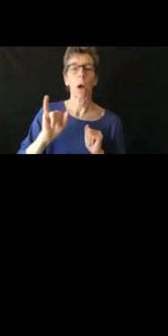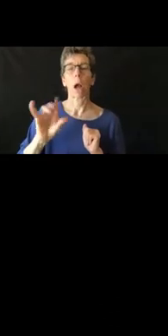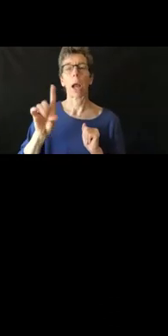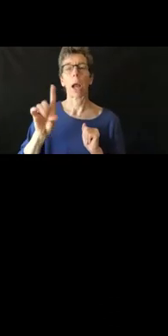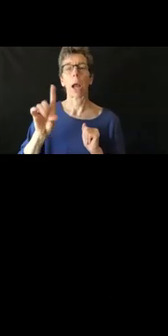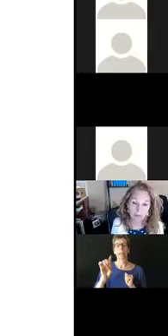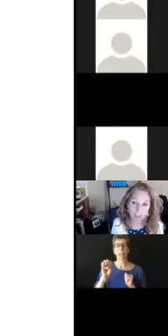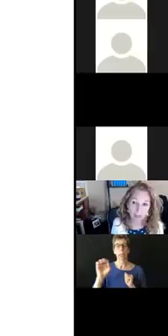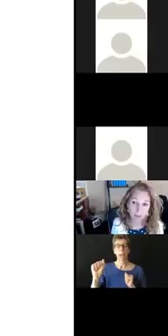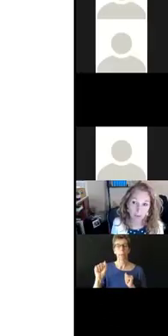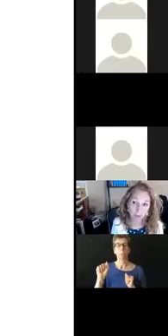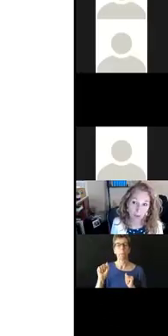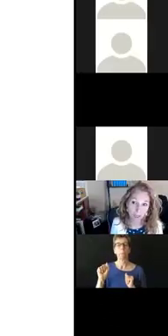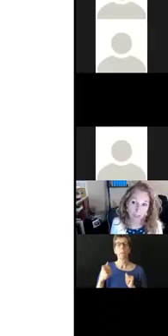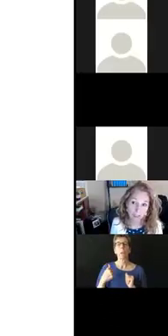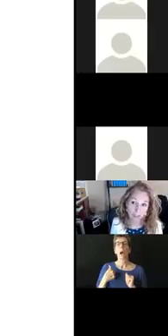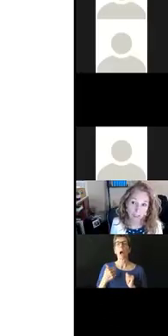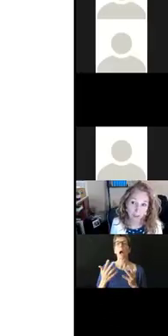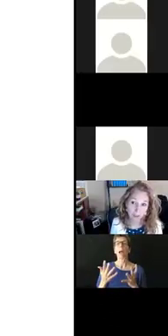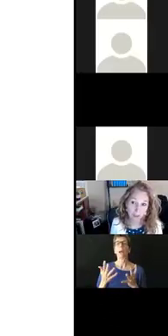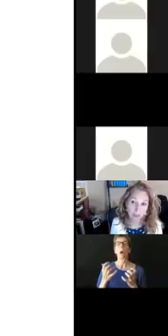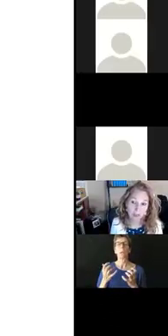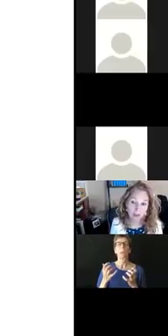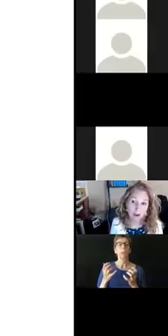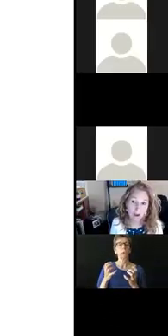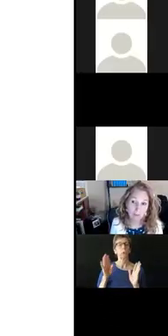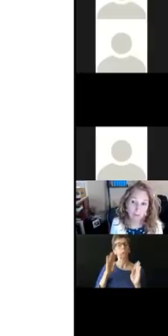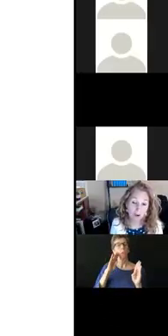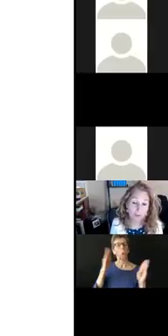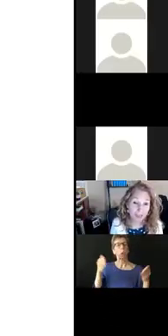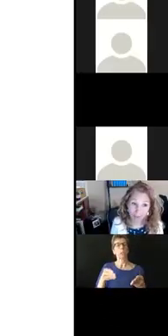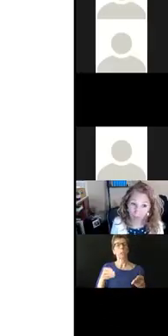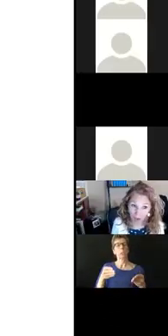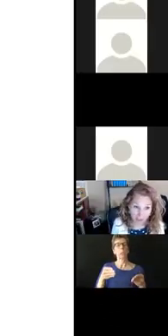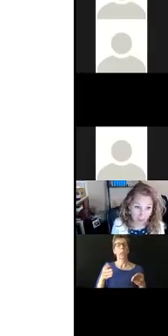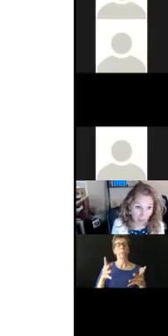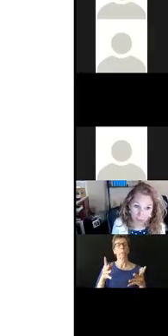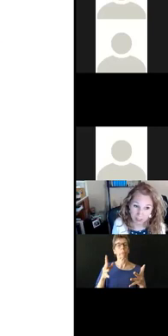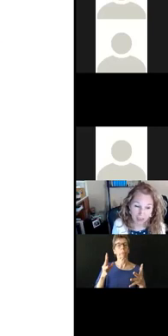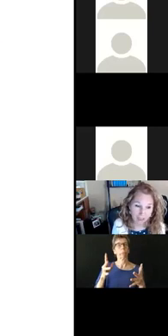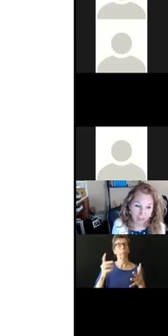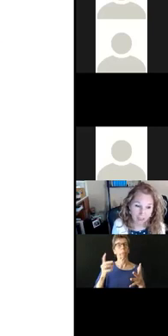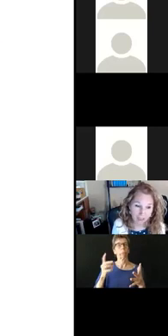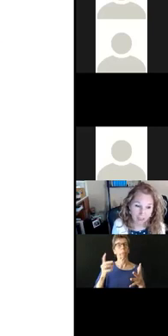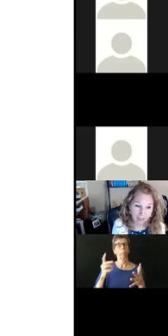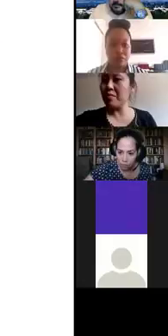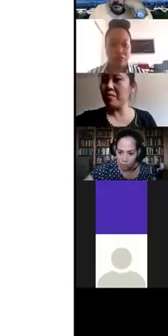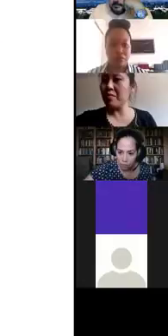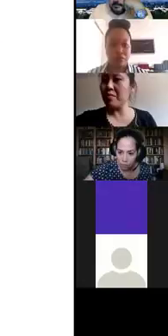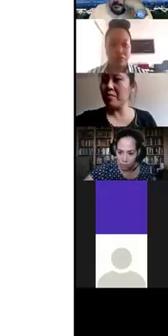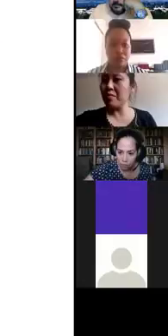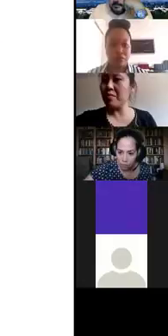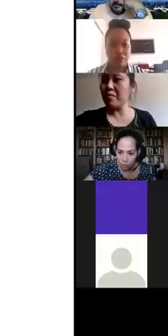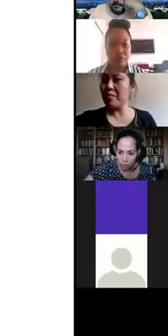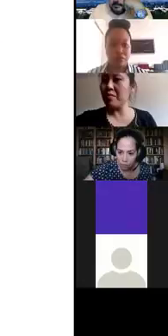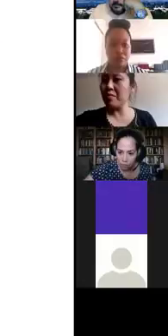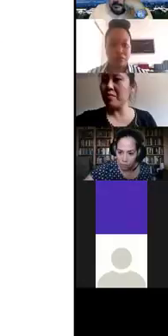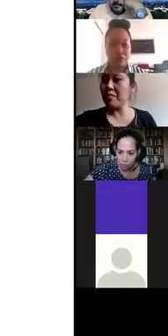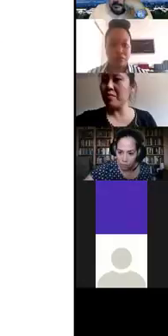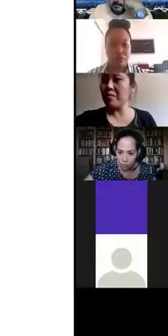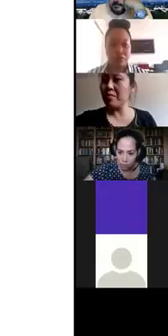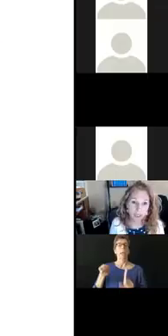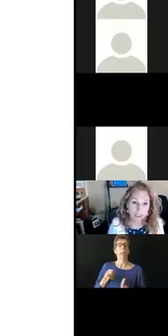quería pasar un momentito orientándonos en que hay muchas leyes que protegen a los estudiantes con discapacidades.